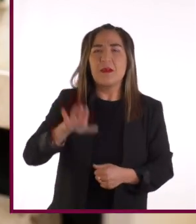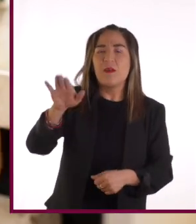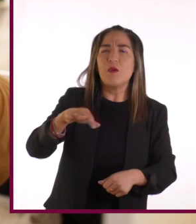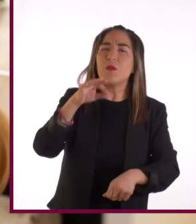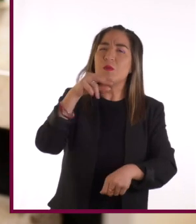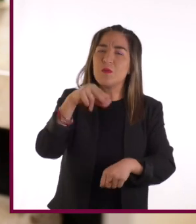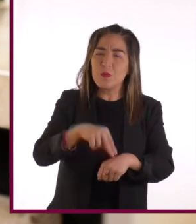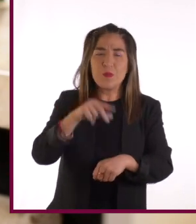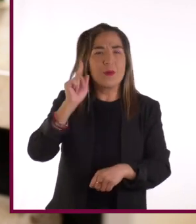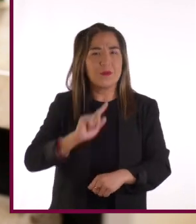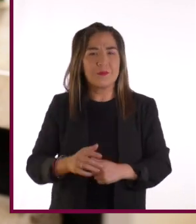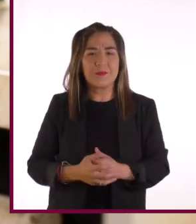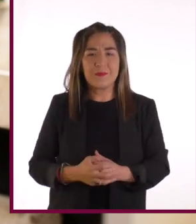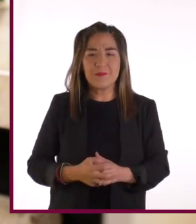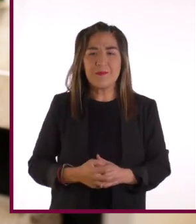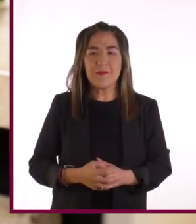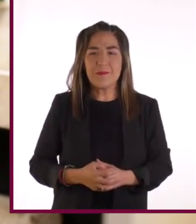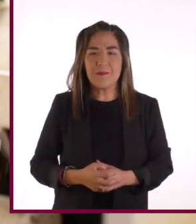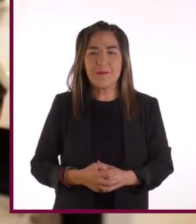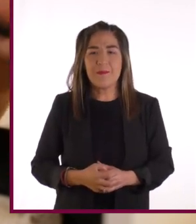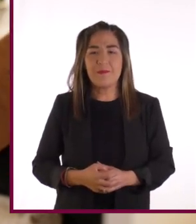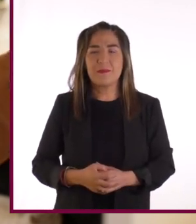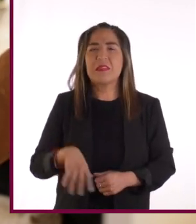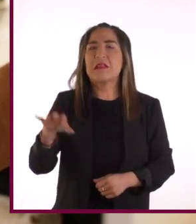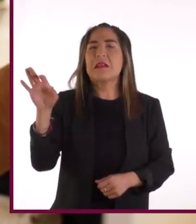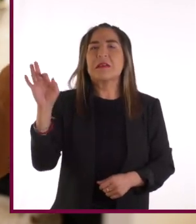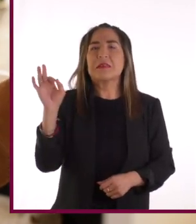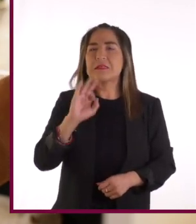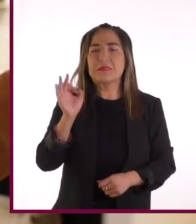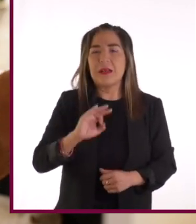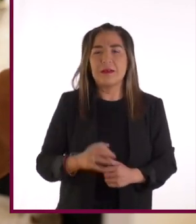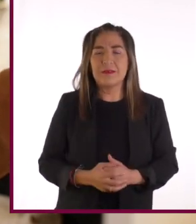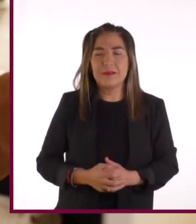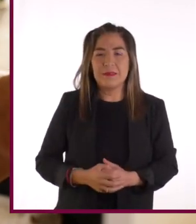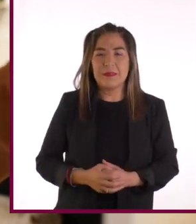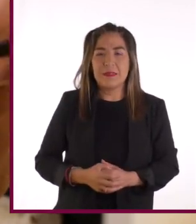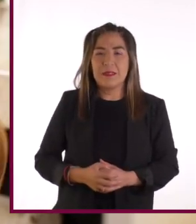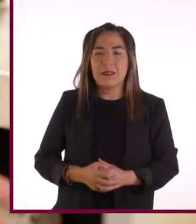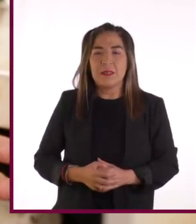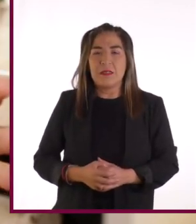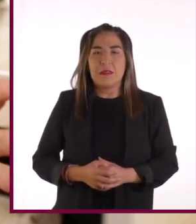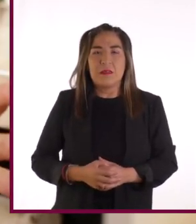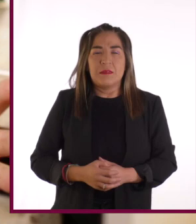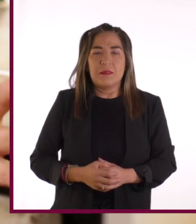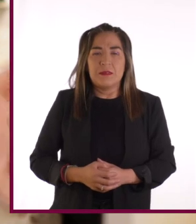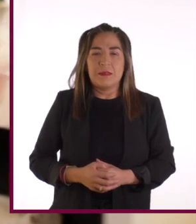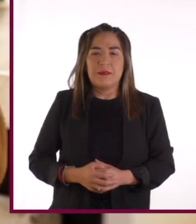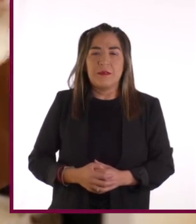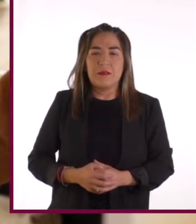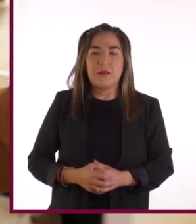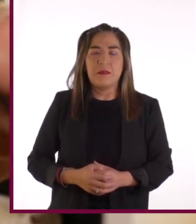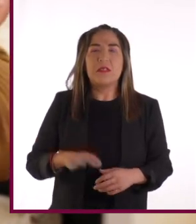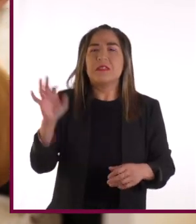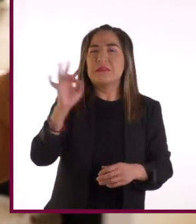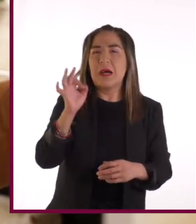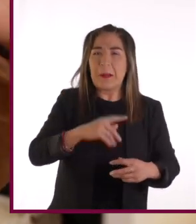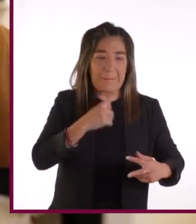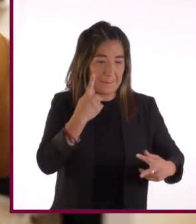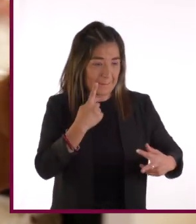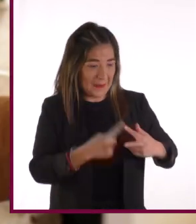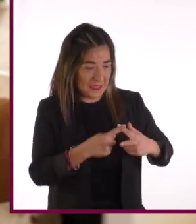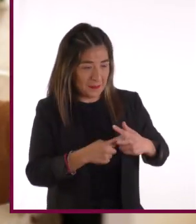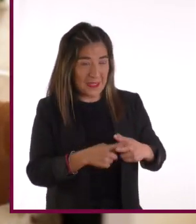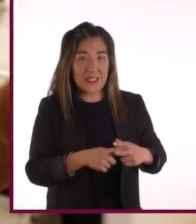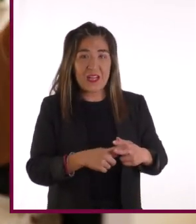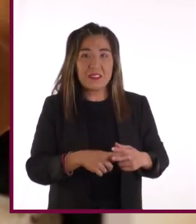todos. Doctora, ¿podríamos decir que si no existiéramos los humanos, habría matemáticas o inevitablemente sin